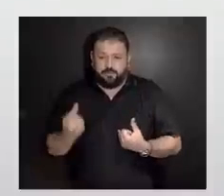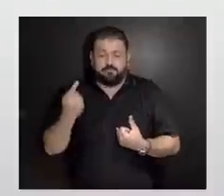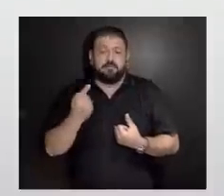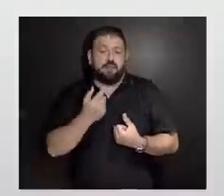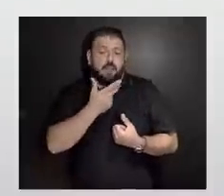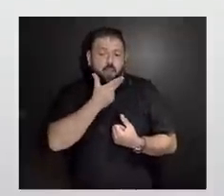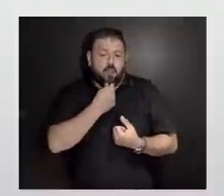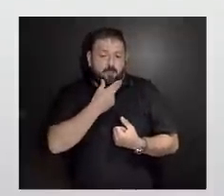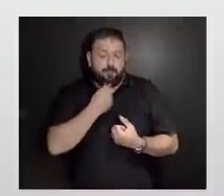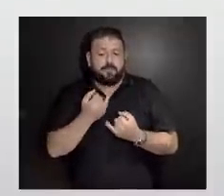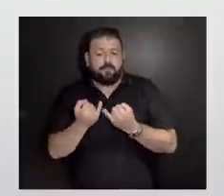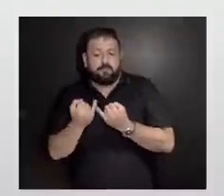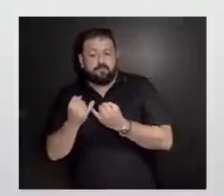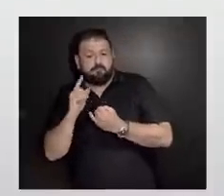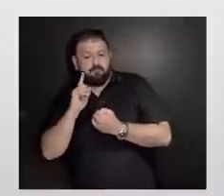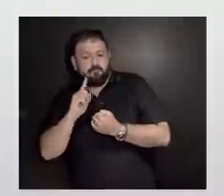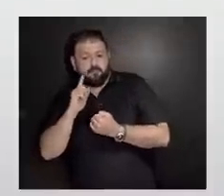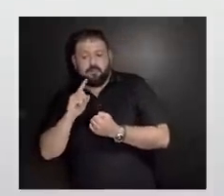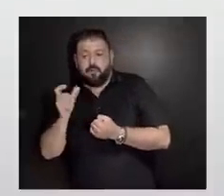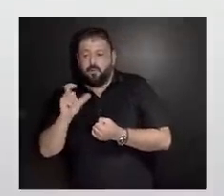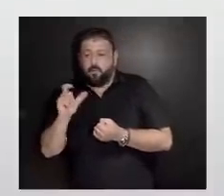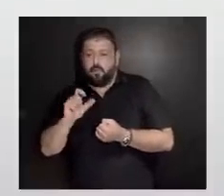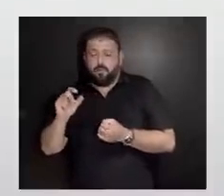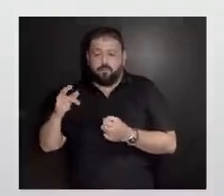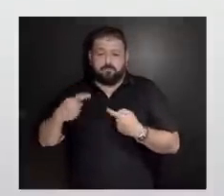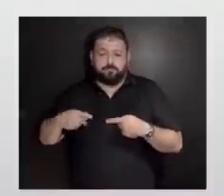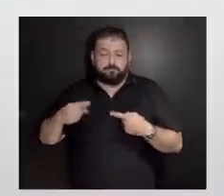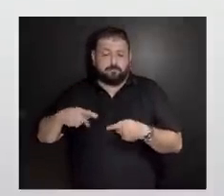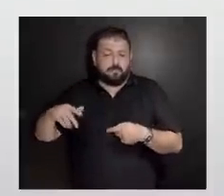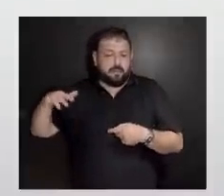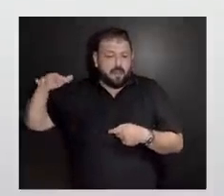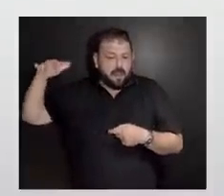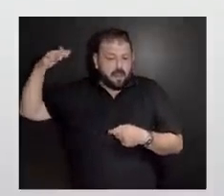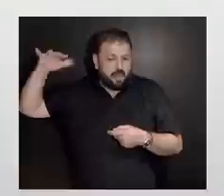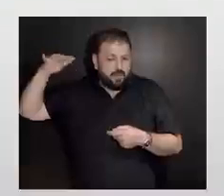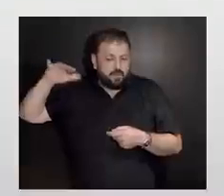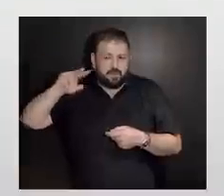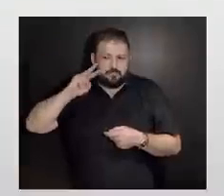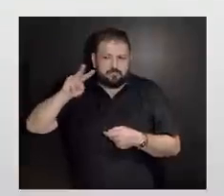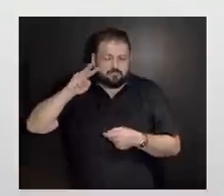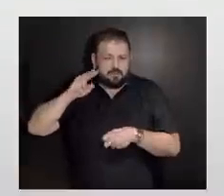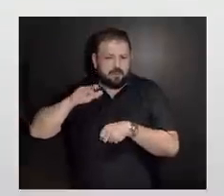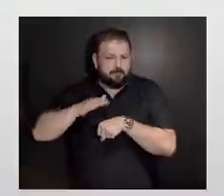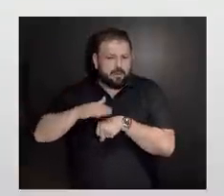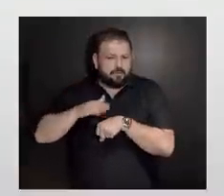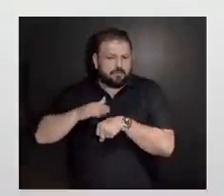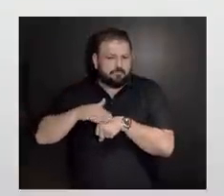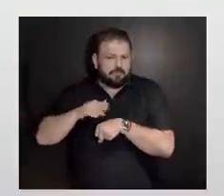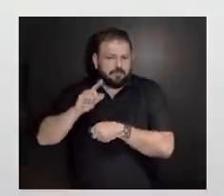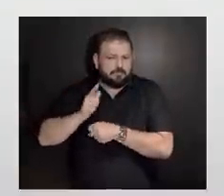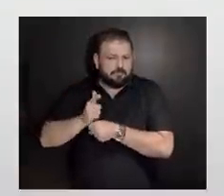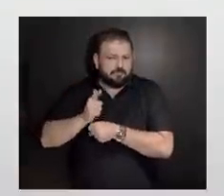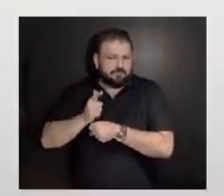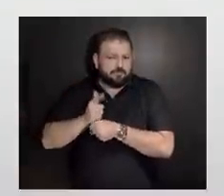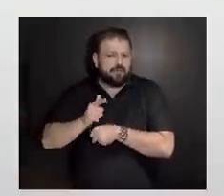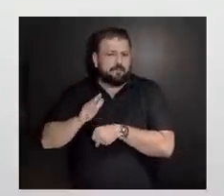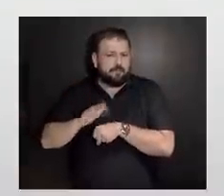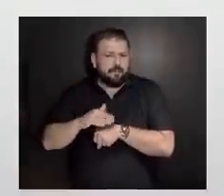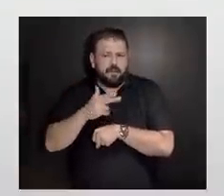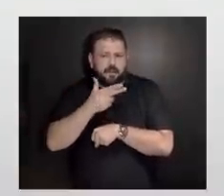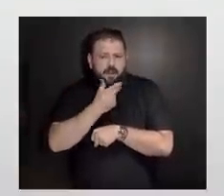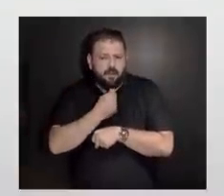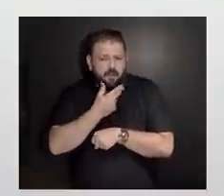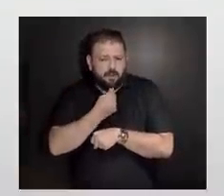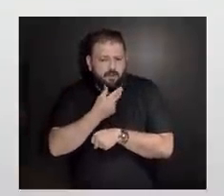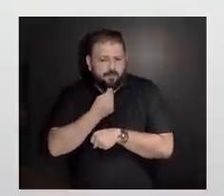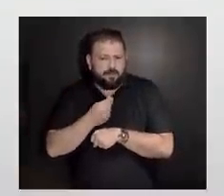mujeres, pero ya en la vida adulta se ha visto que es mayor su presencia en hombres. Se estima que, por ejemplo, las tasas